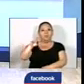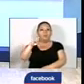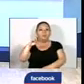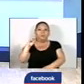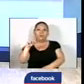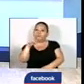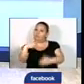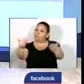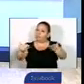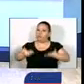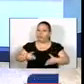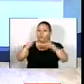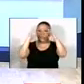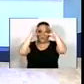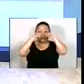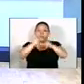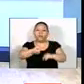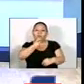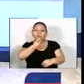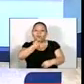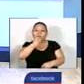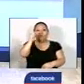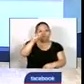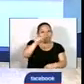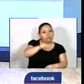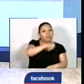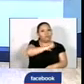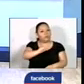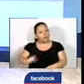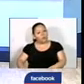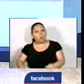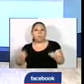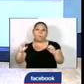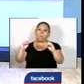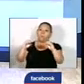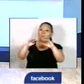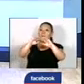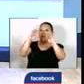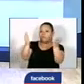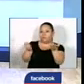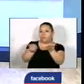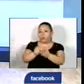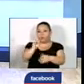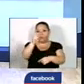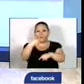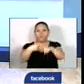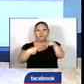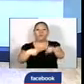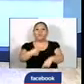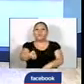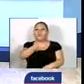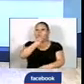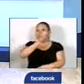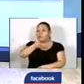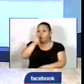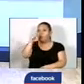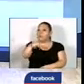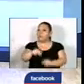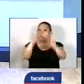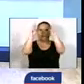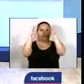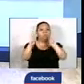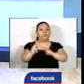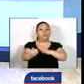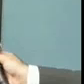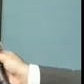a Hechos en Misiones Celar. Tenemos un recorrido por la información local y también internacional aquí en Hechos. Una hora con 30 minutos de noticias. Comenzamos con